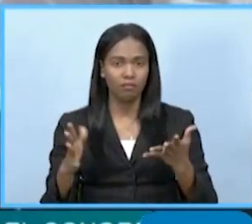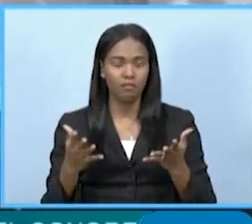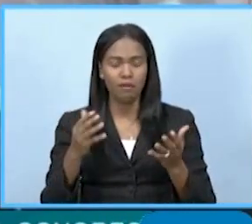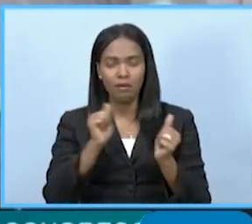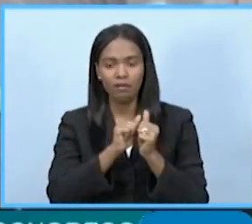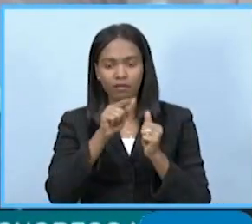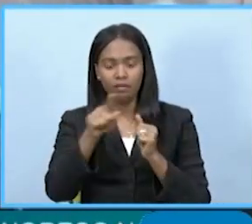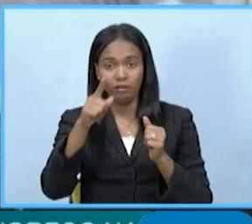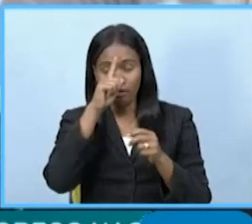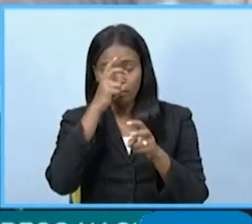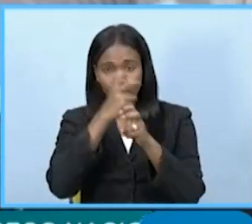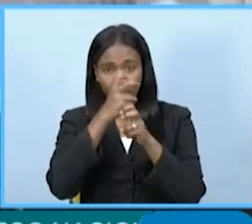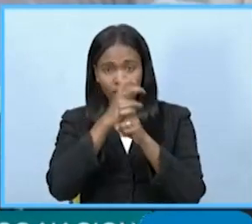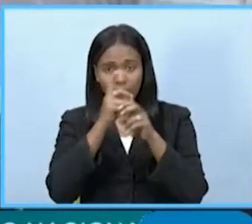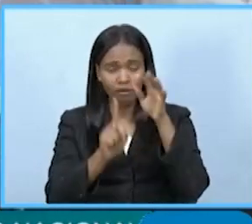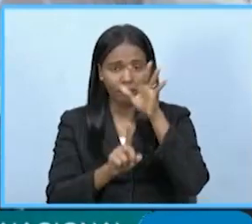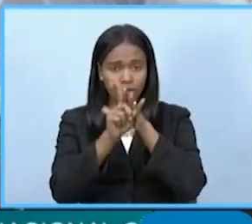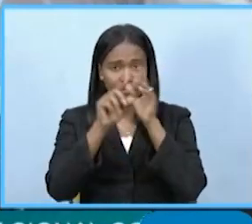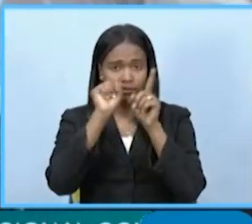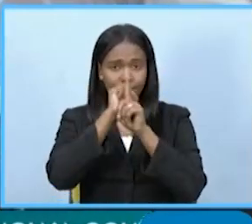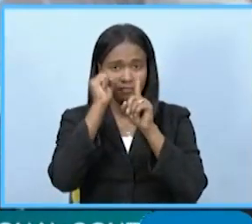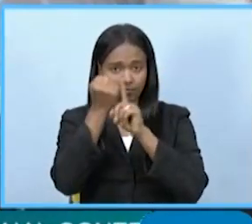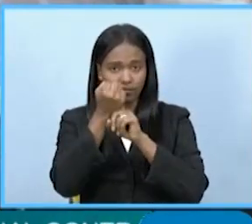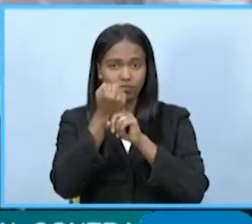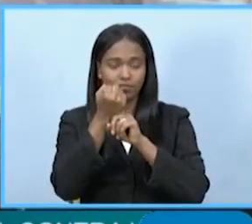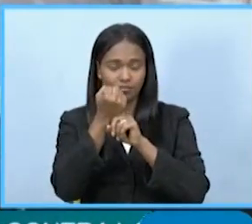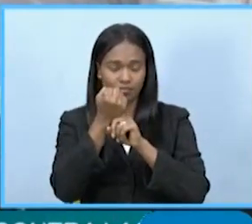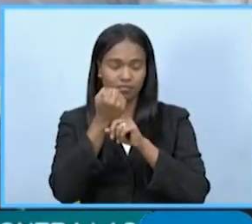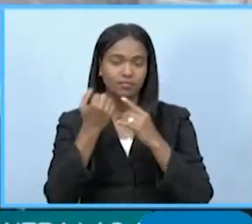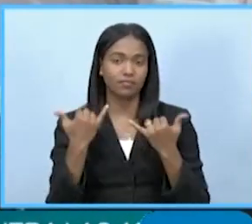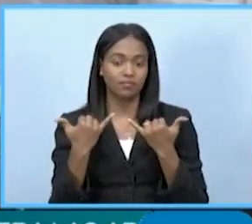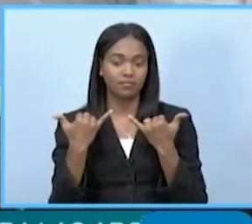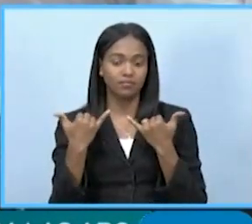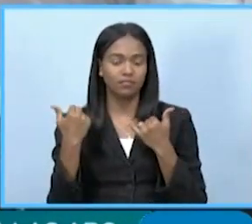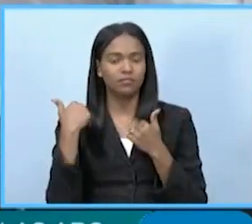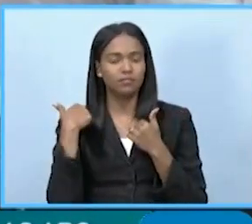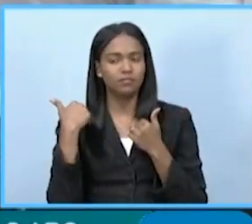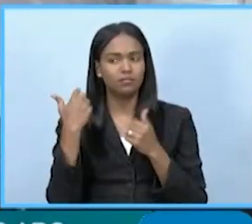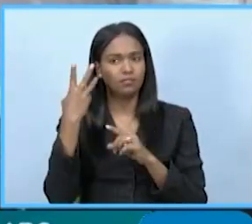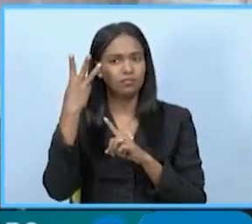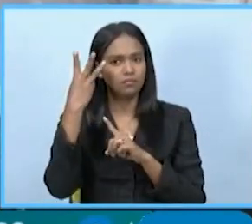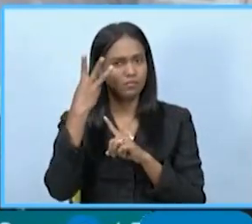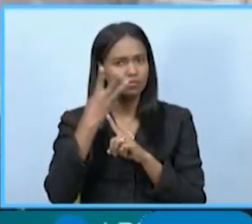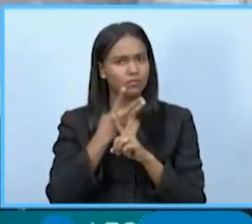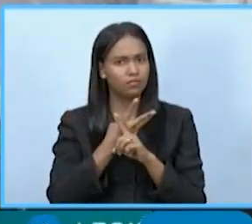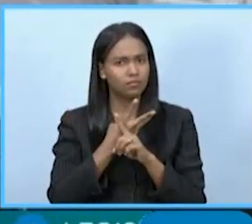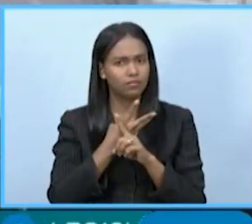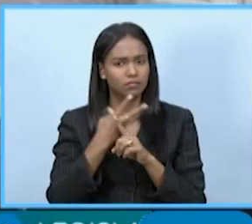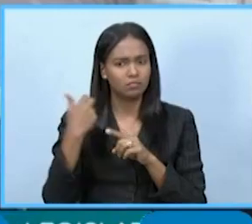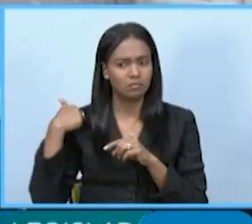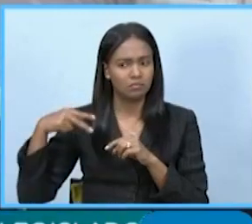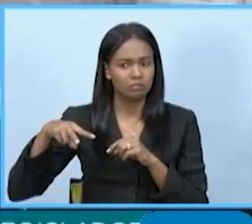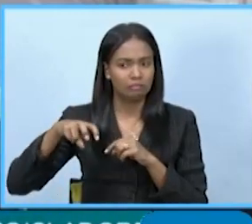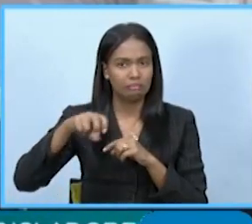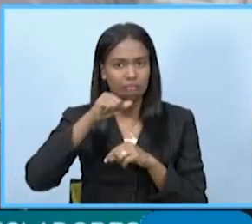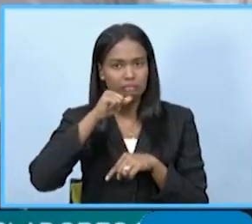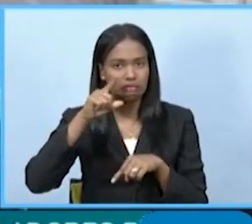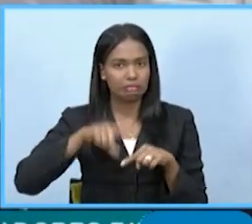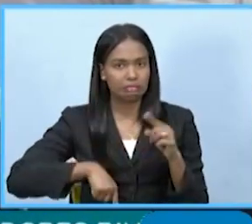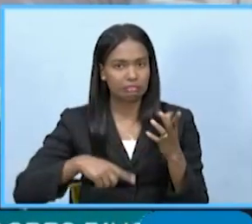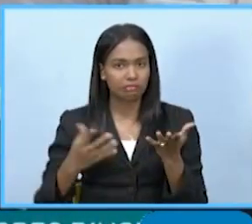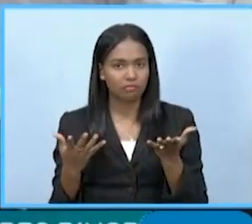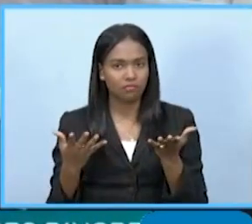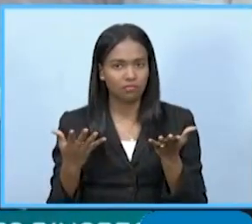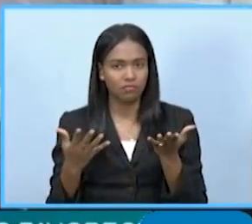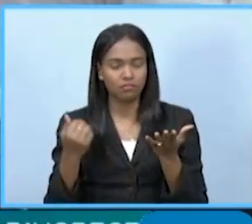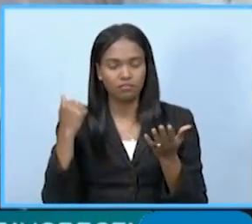aquella difícil situación, duré 3 meses que no podía caminar,